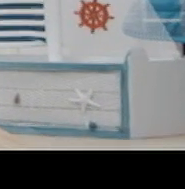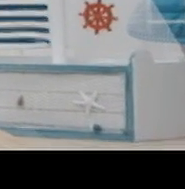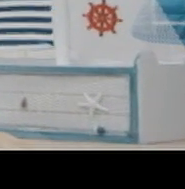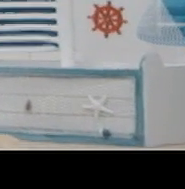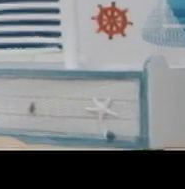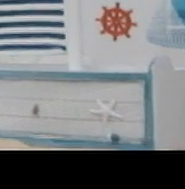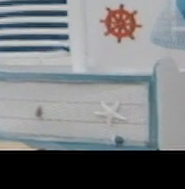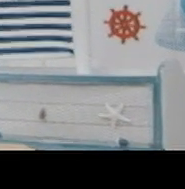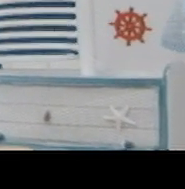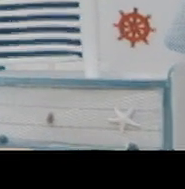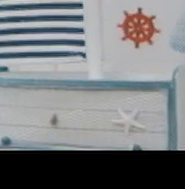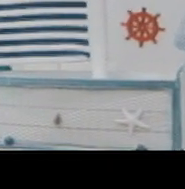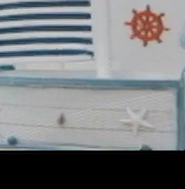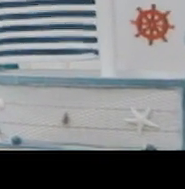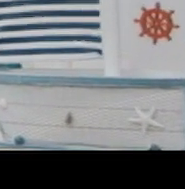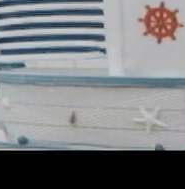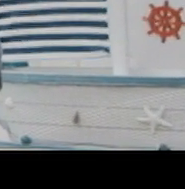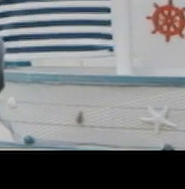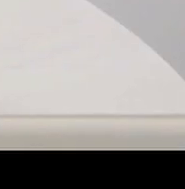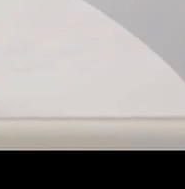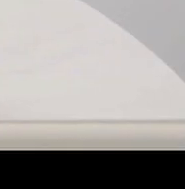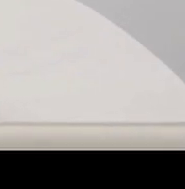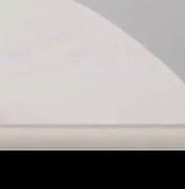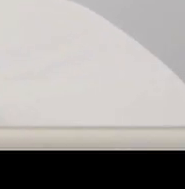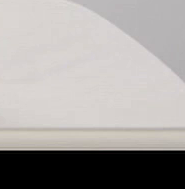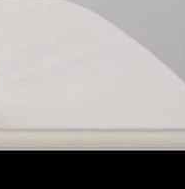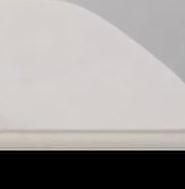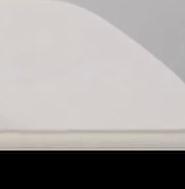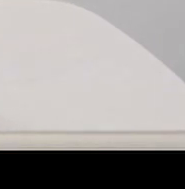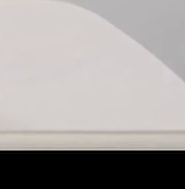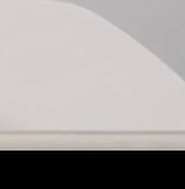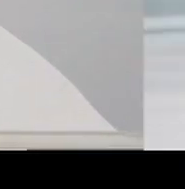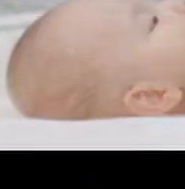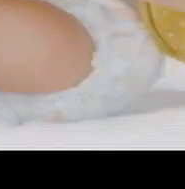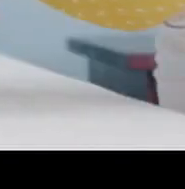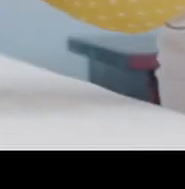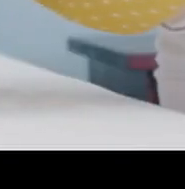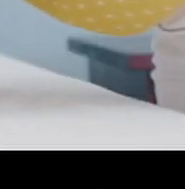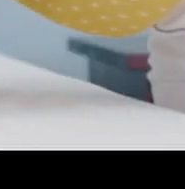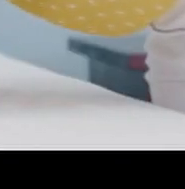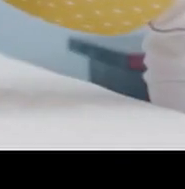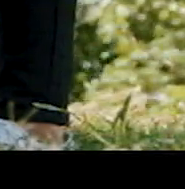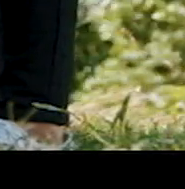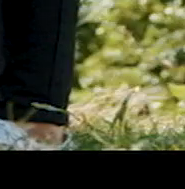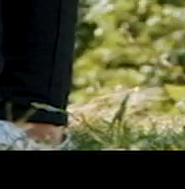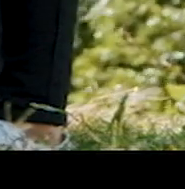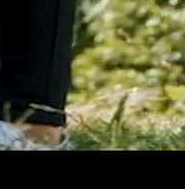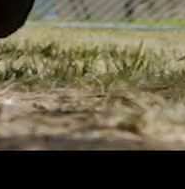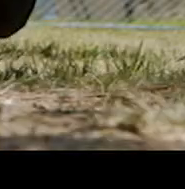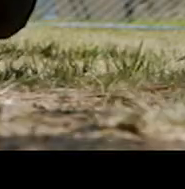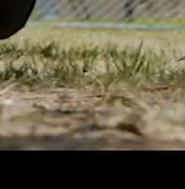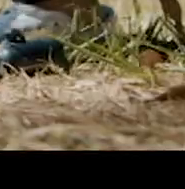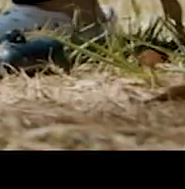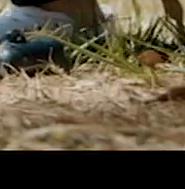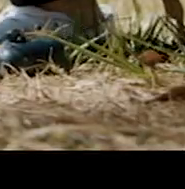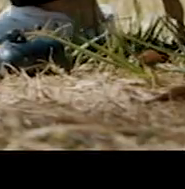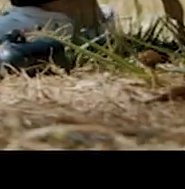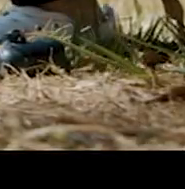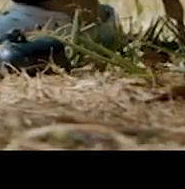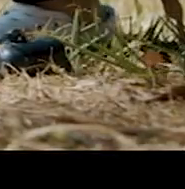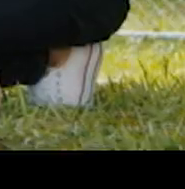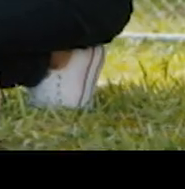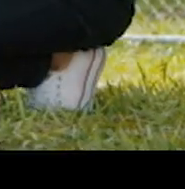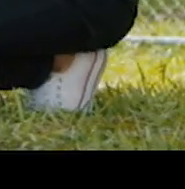Al parecer nací en una familia muy moderna. Cuando ensucio el pañal, me cambia papá o mamá. Cuando el perro lo hace, recogen